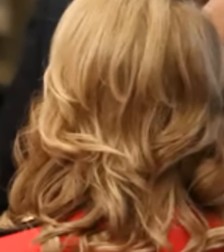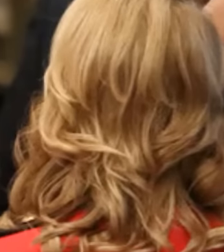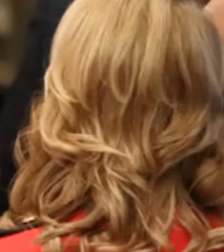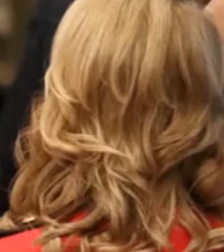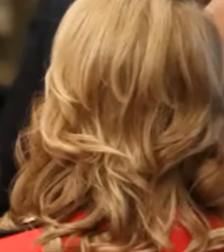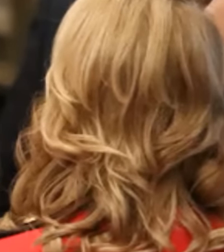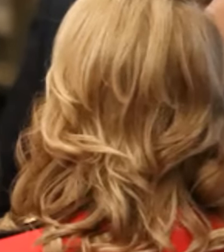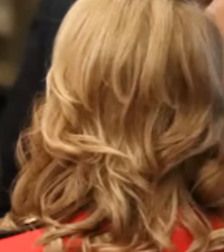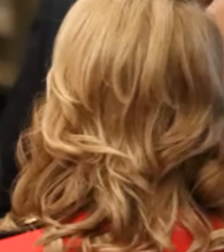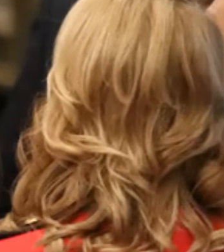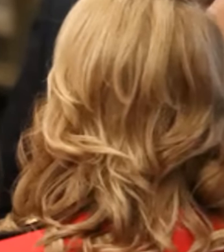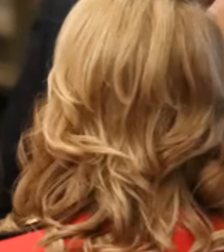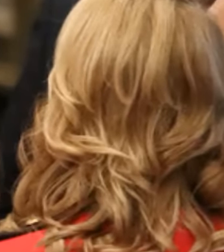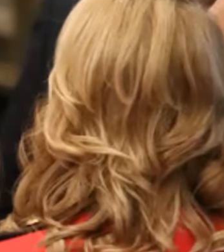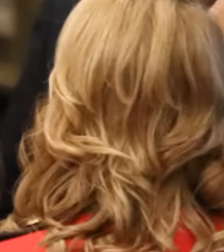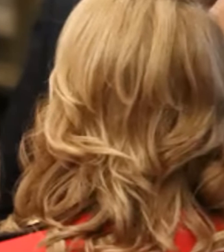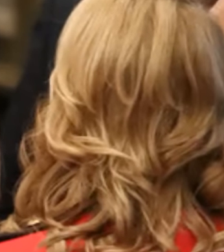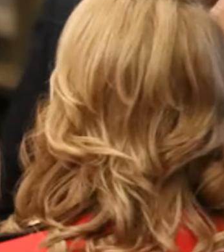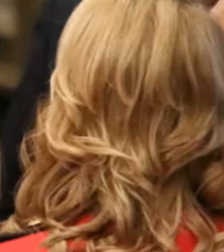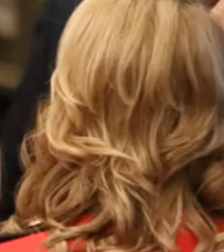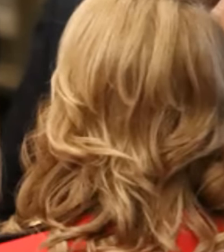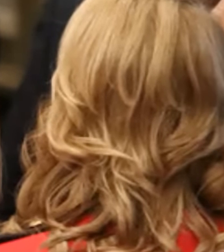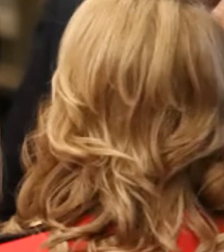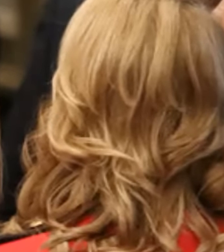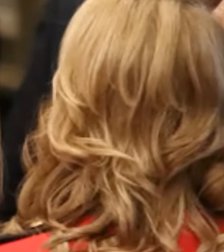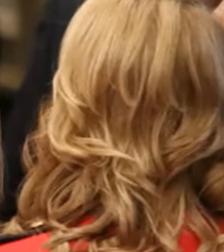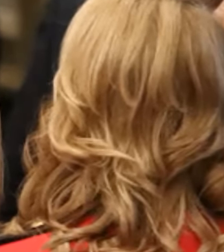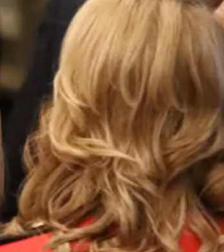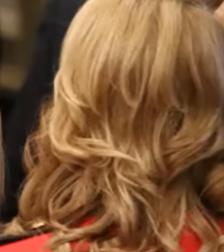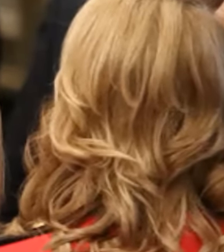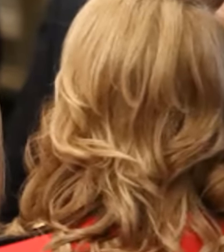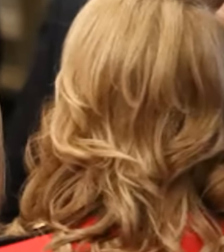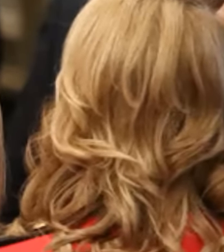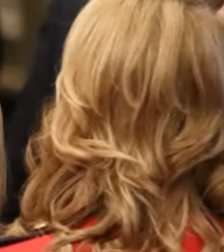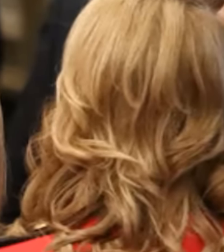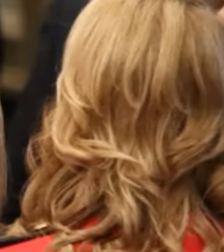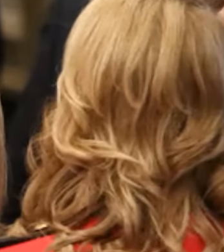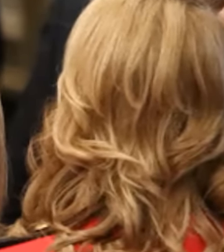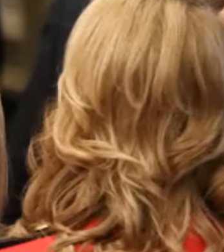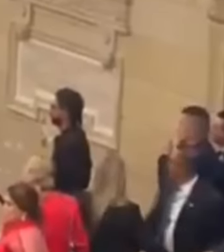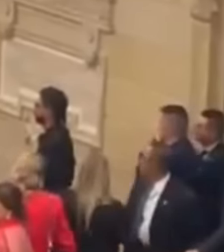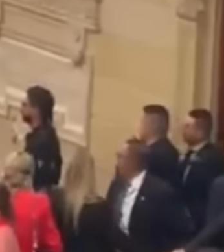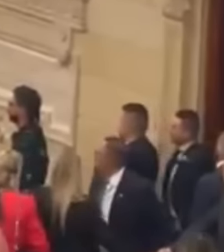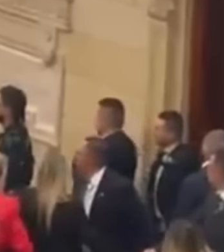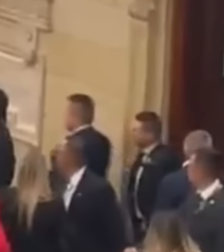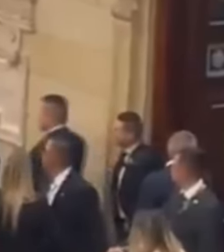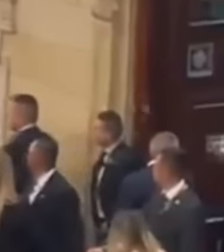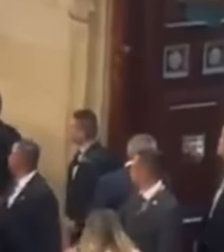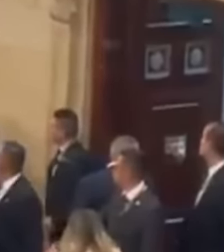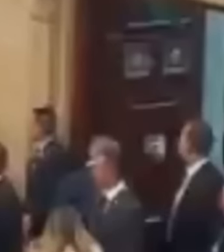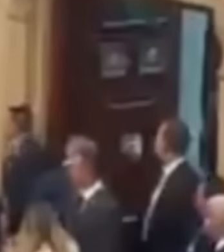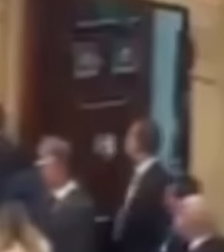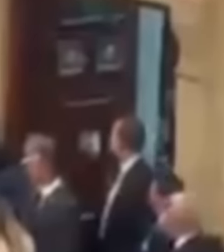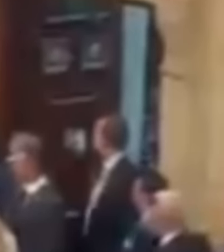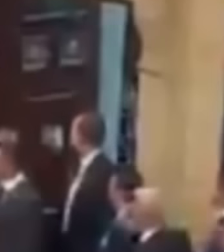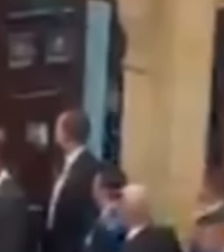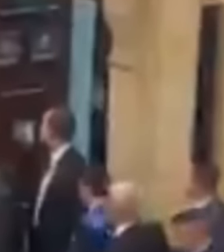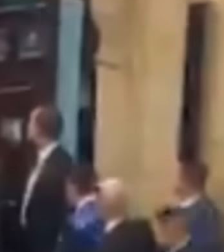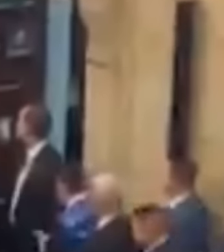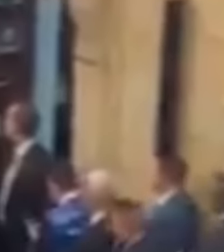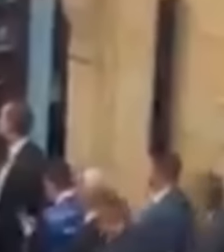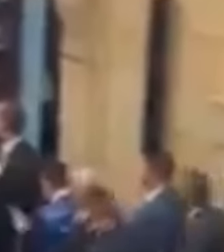su discurso, al cual tiene derecho la oposición, la vicepresidenta Francia Márquez se levantó de su silla y salió huyendo del recinto, pues